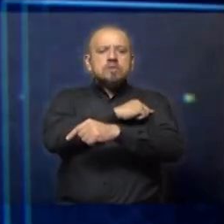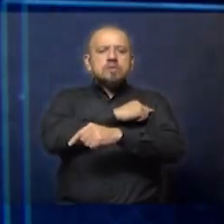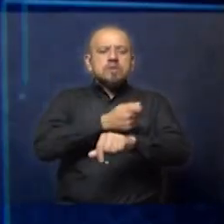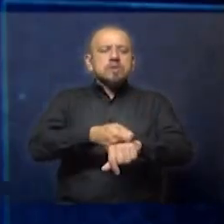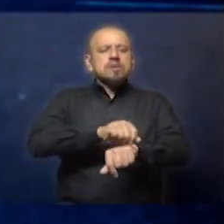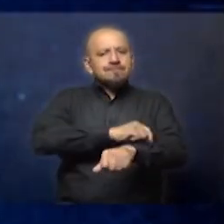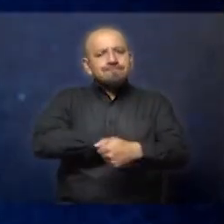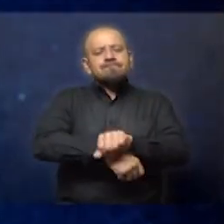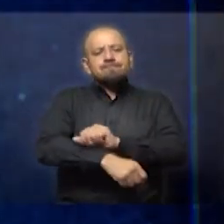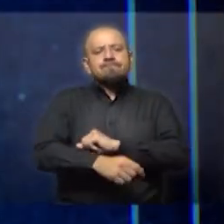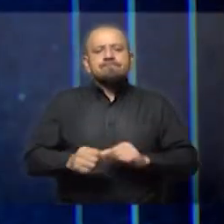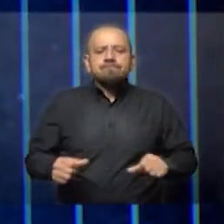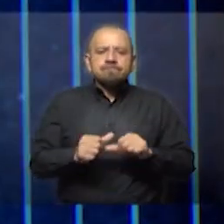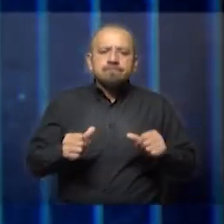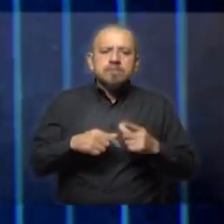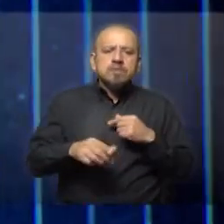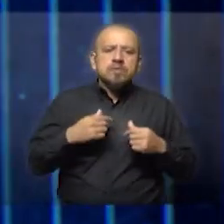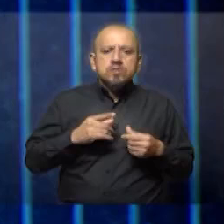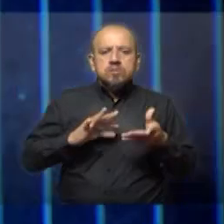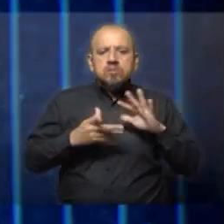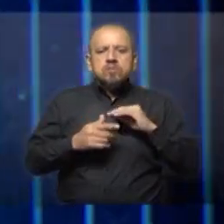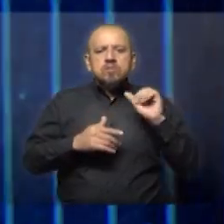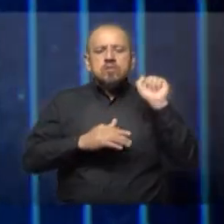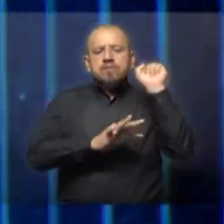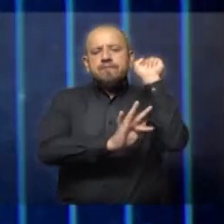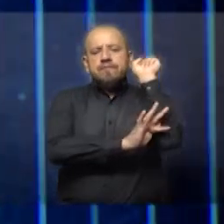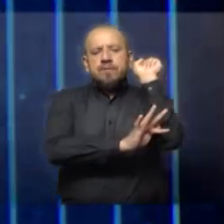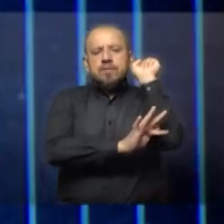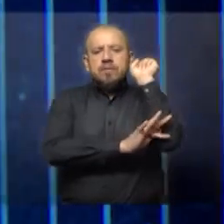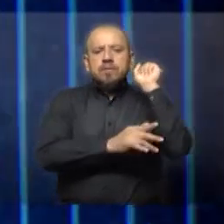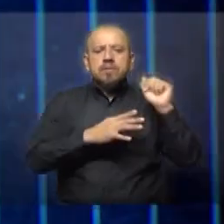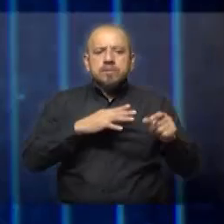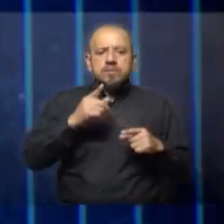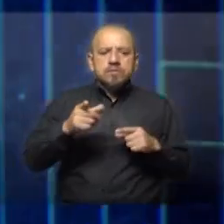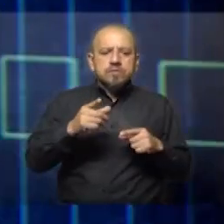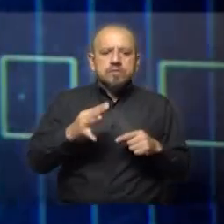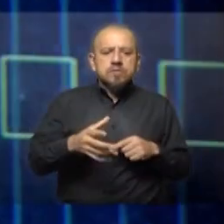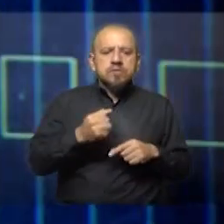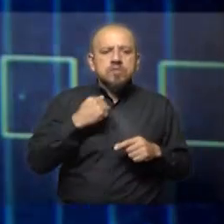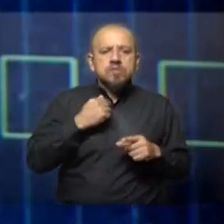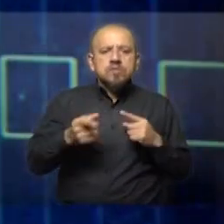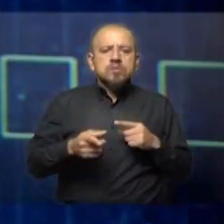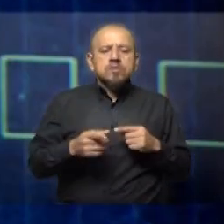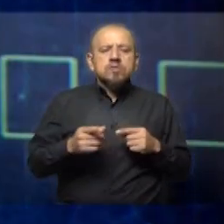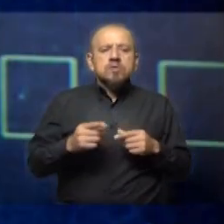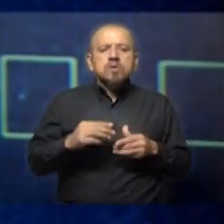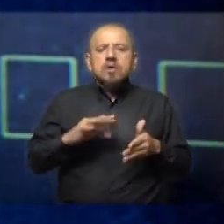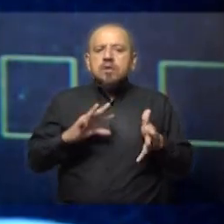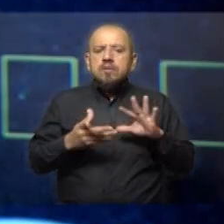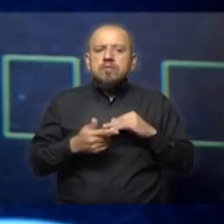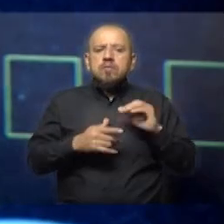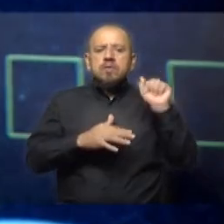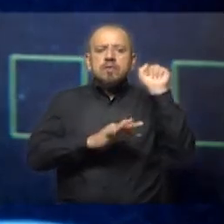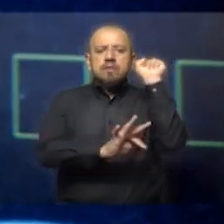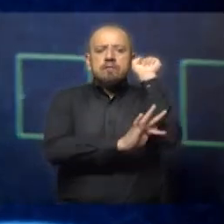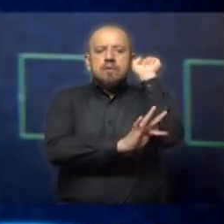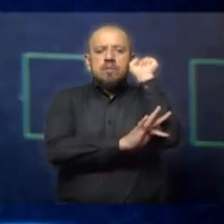encontrar su forma de feminismo o sea de encontrar la versión de feminismo que entendía razonable